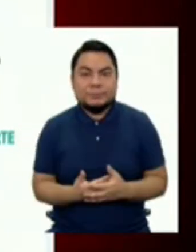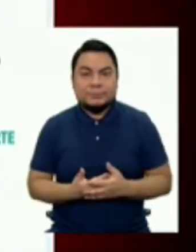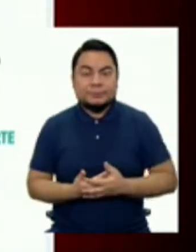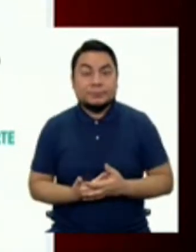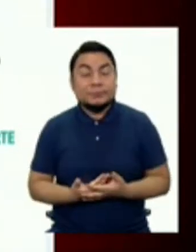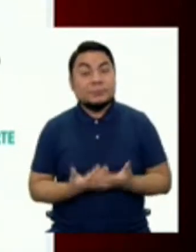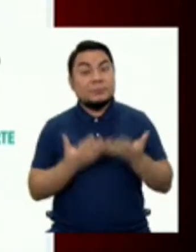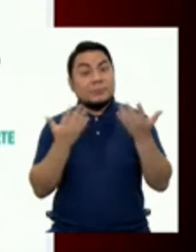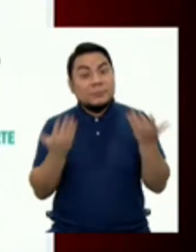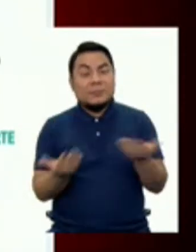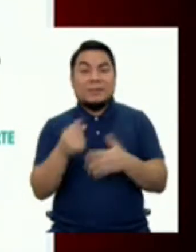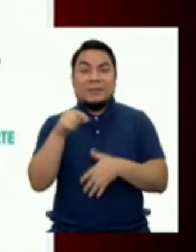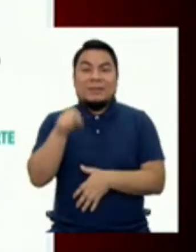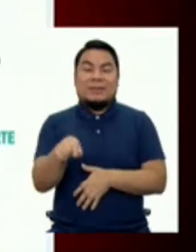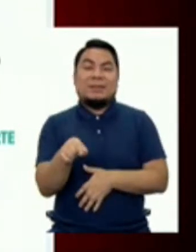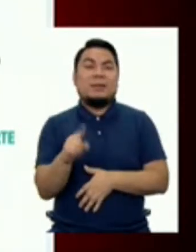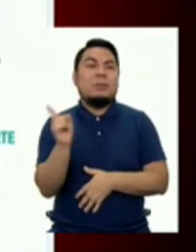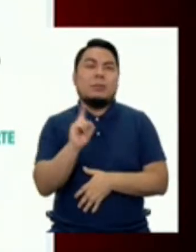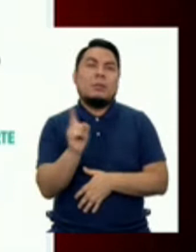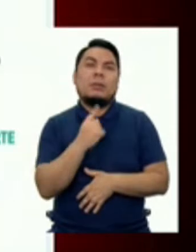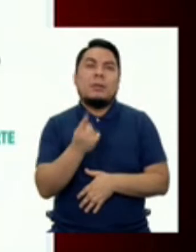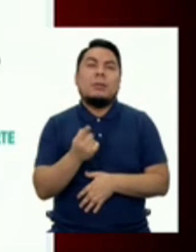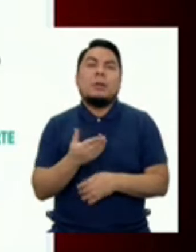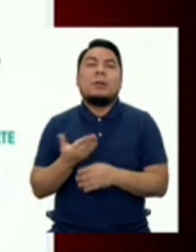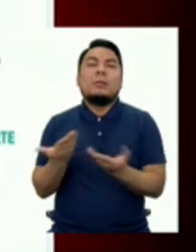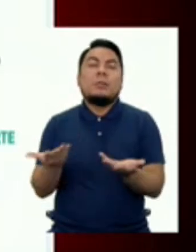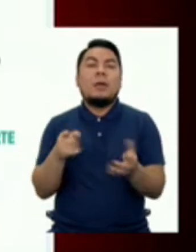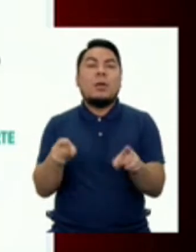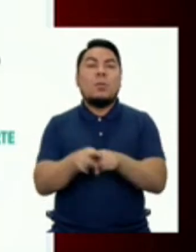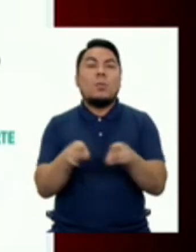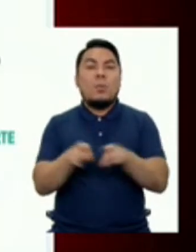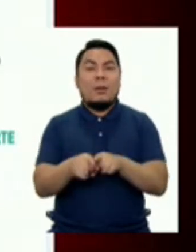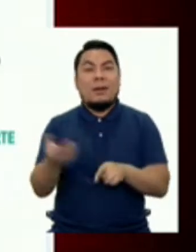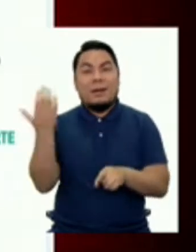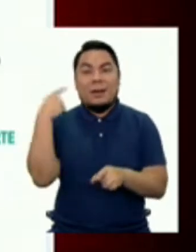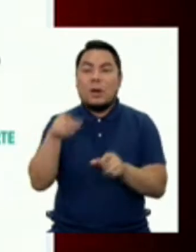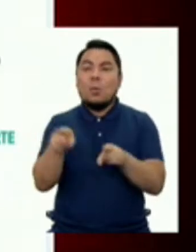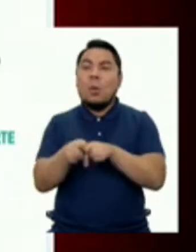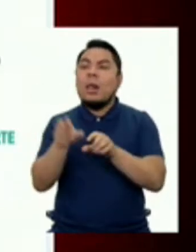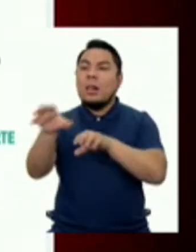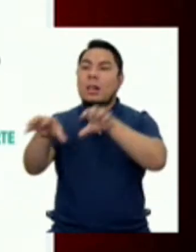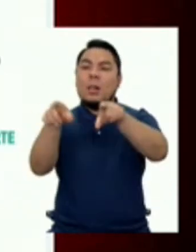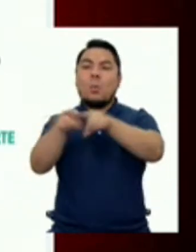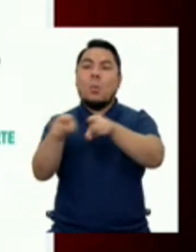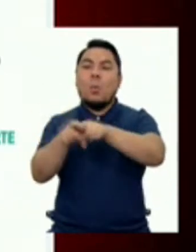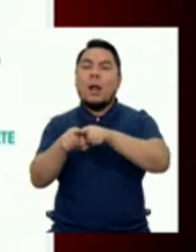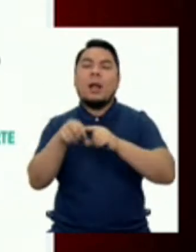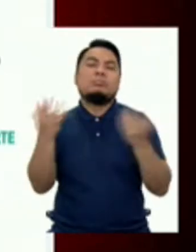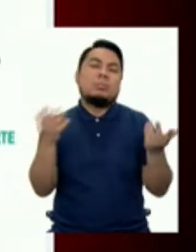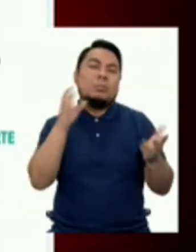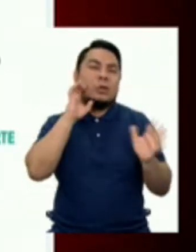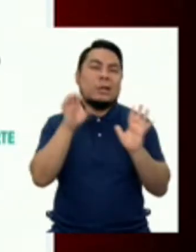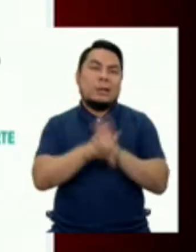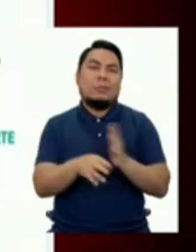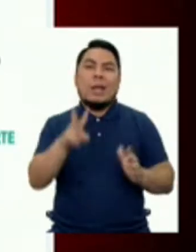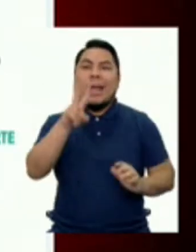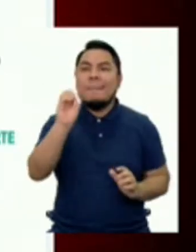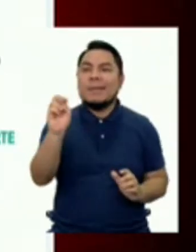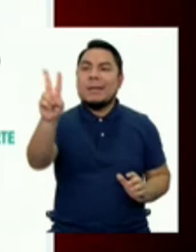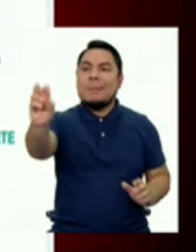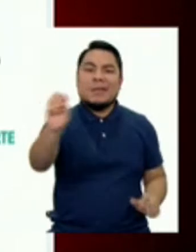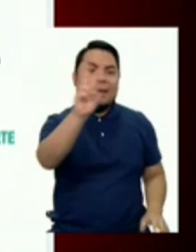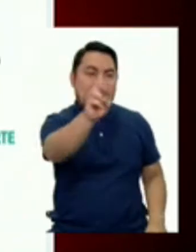Obviamente, no vamos a repartir la misma cantidad a cada región, porque hay regiones que